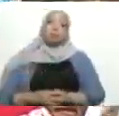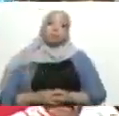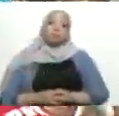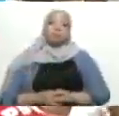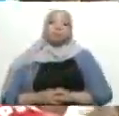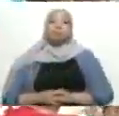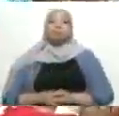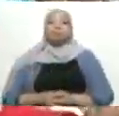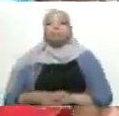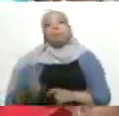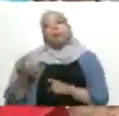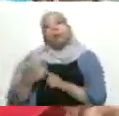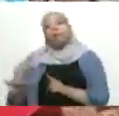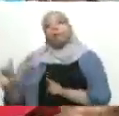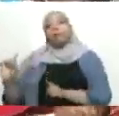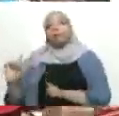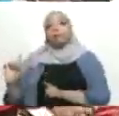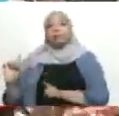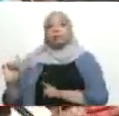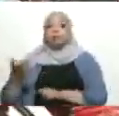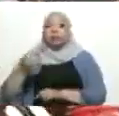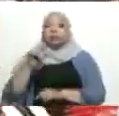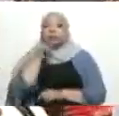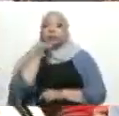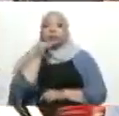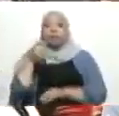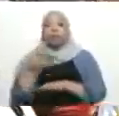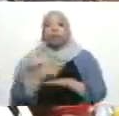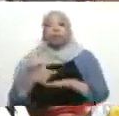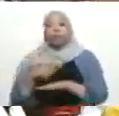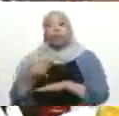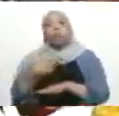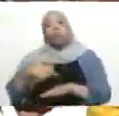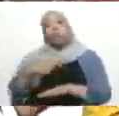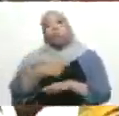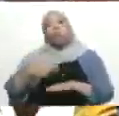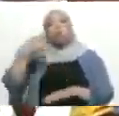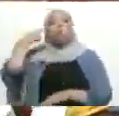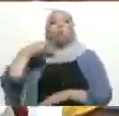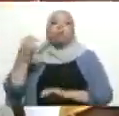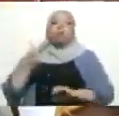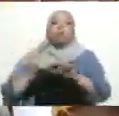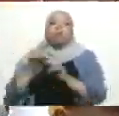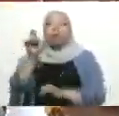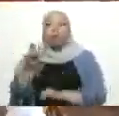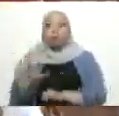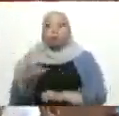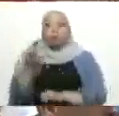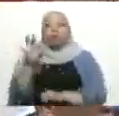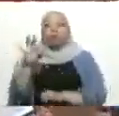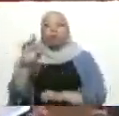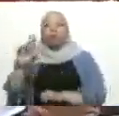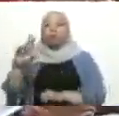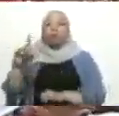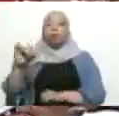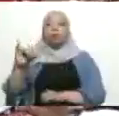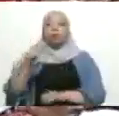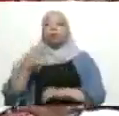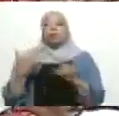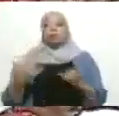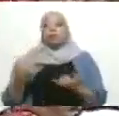¿Y qué diferencia tener hoy un gobernador bolivariano como Freddy Bernal? Yo le